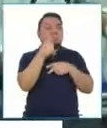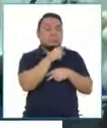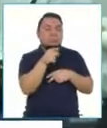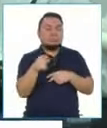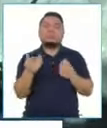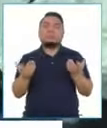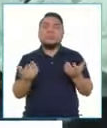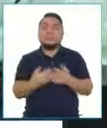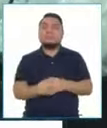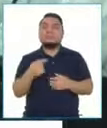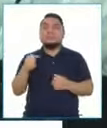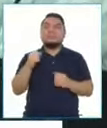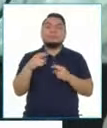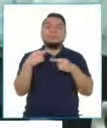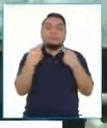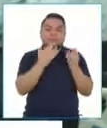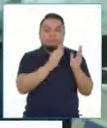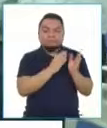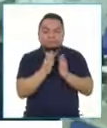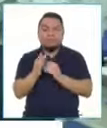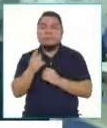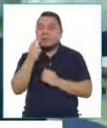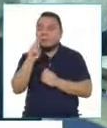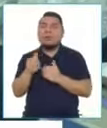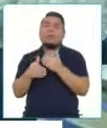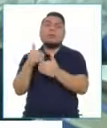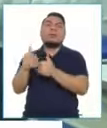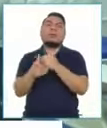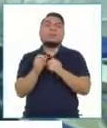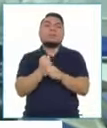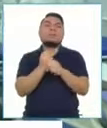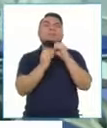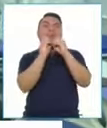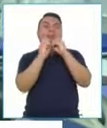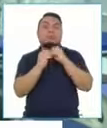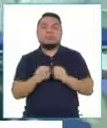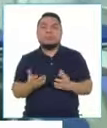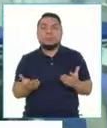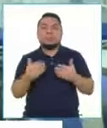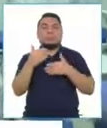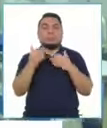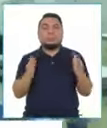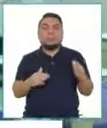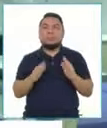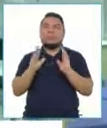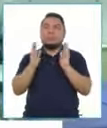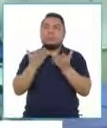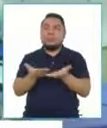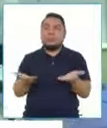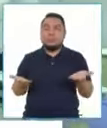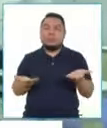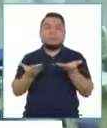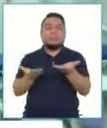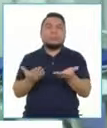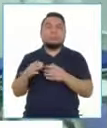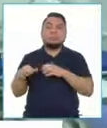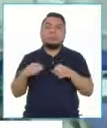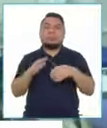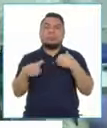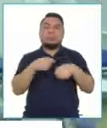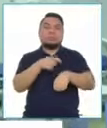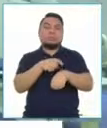es coordinar y ver el avance de las obras, la implementación, el equipamiento, para que se cumpla con